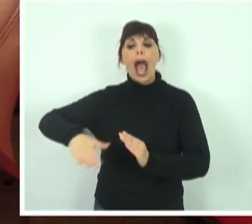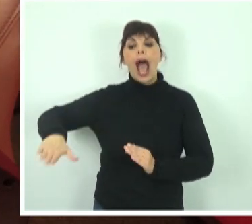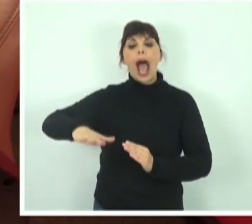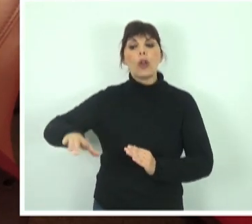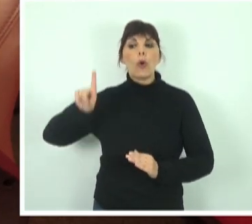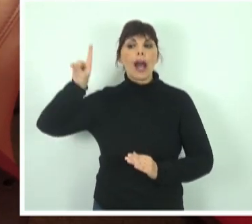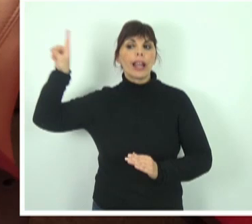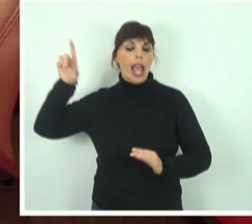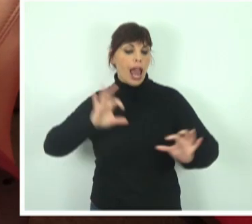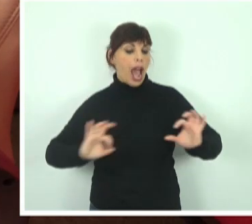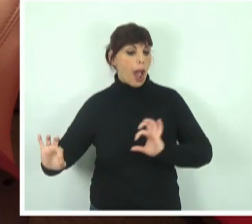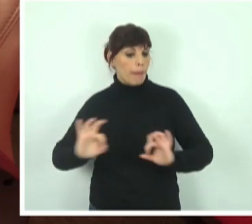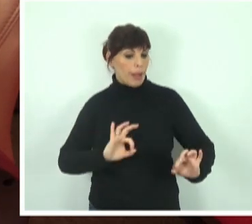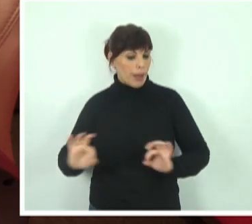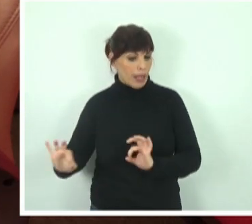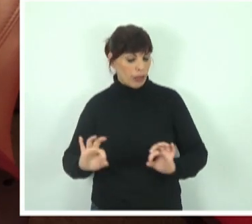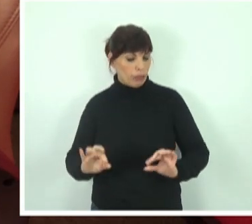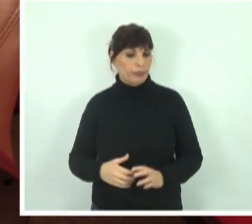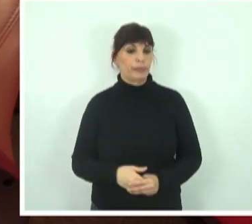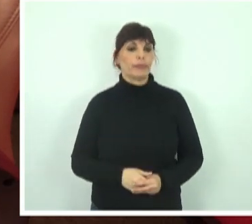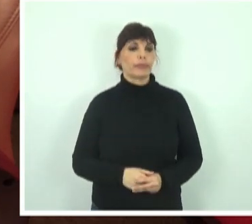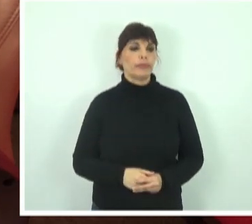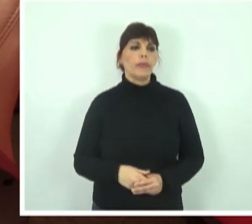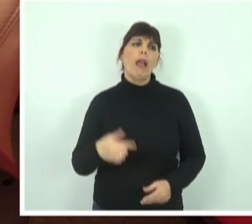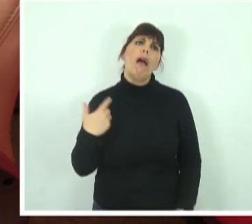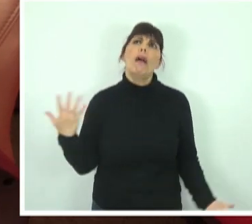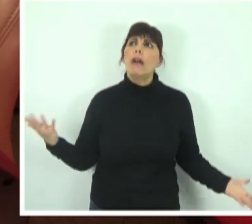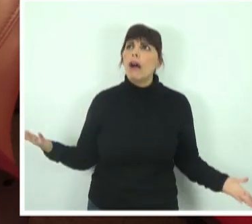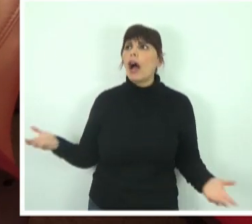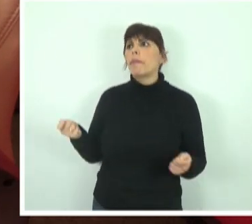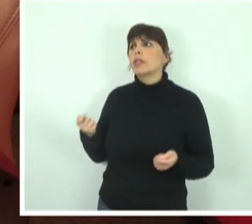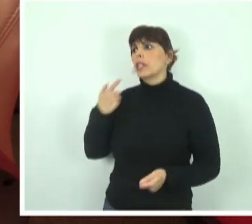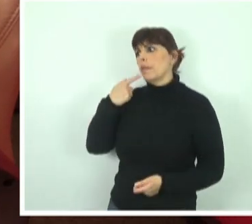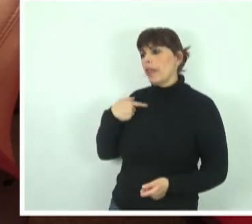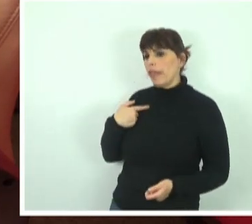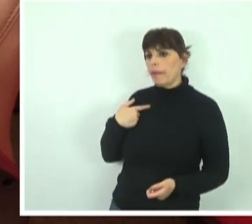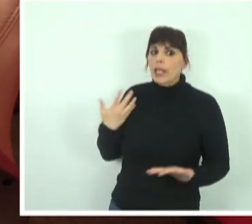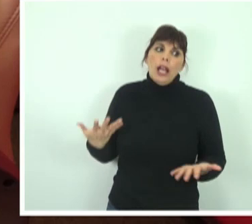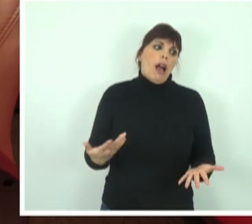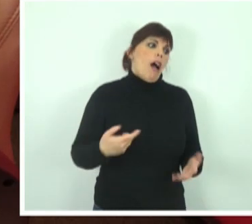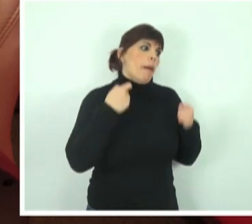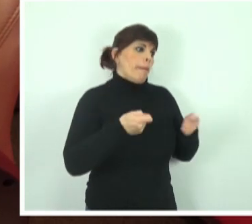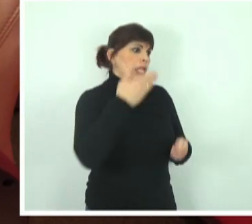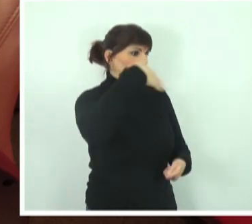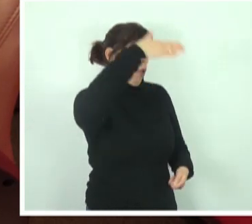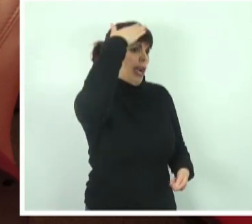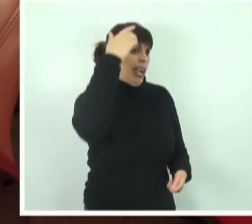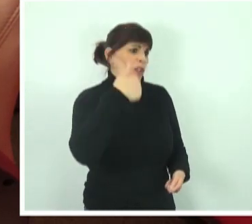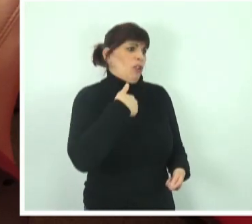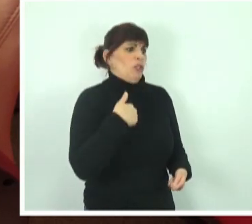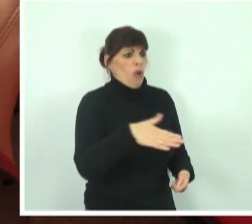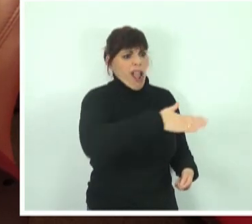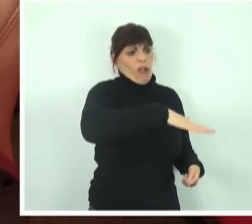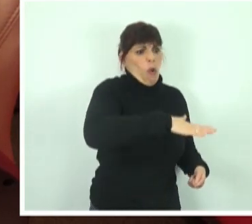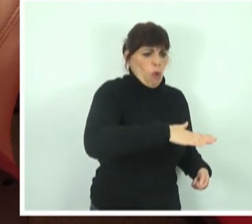pero el lugar donde yo estaba y la experiencia que yo he tenido, puede ser, querido, puede ser que hayas tenido la